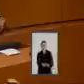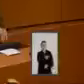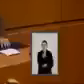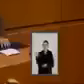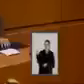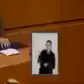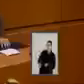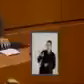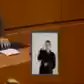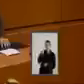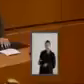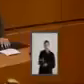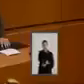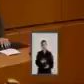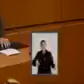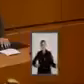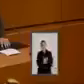ejecución.